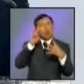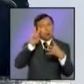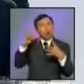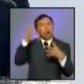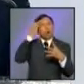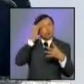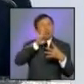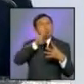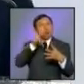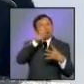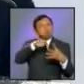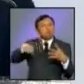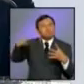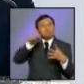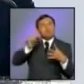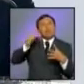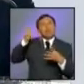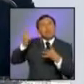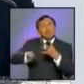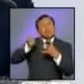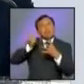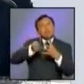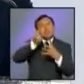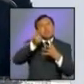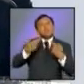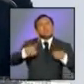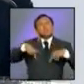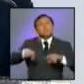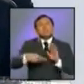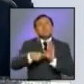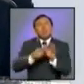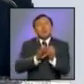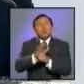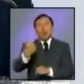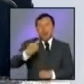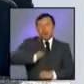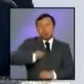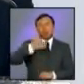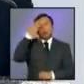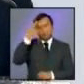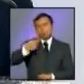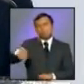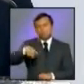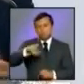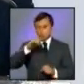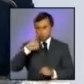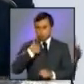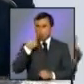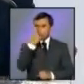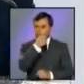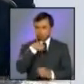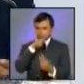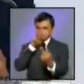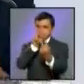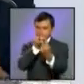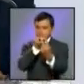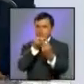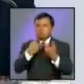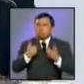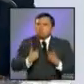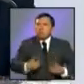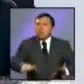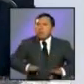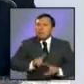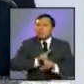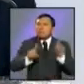sobre esto y la verdad es que como se lo comenté esta persona se enojó muchísimo lo menos que me